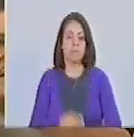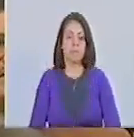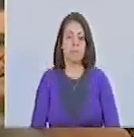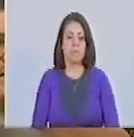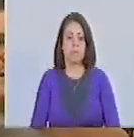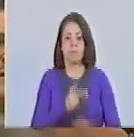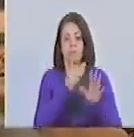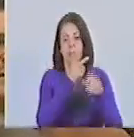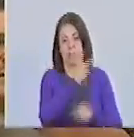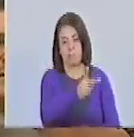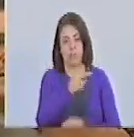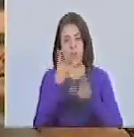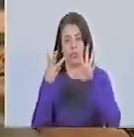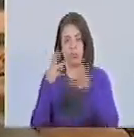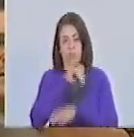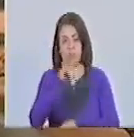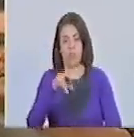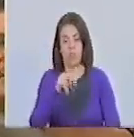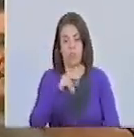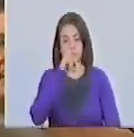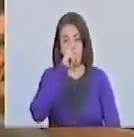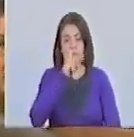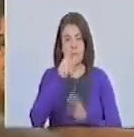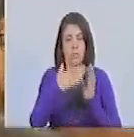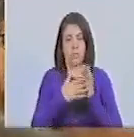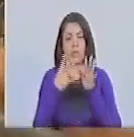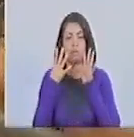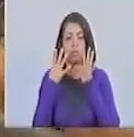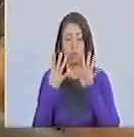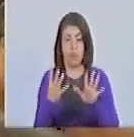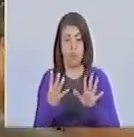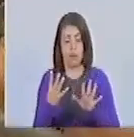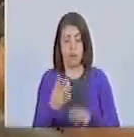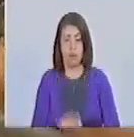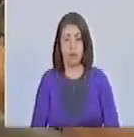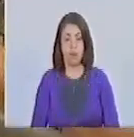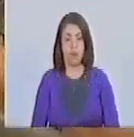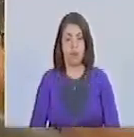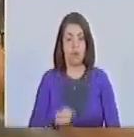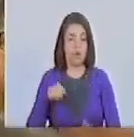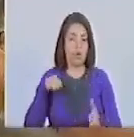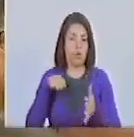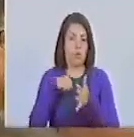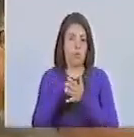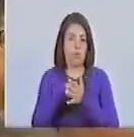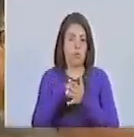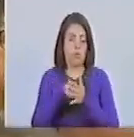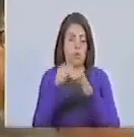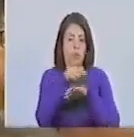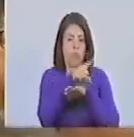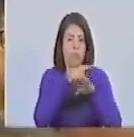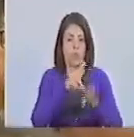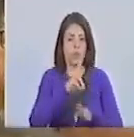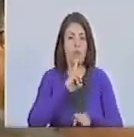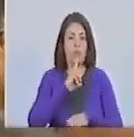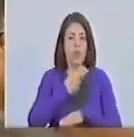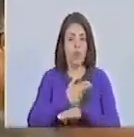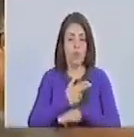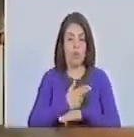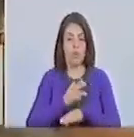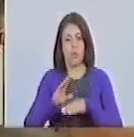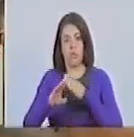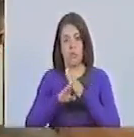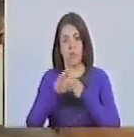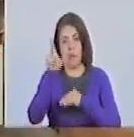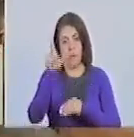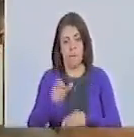el 28 de junio del 2009 se dio el golpe de Estado en Honduras. Golpe de Estado contra